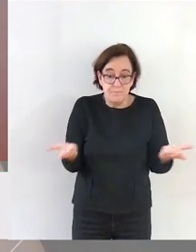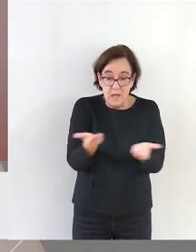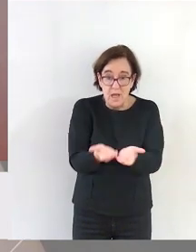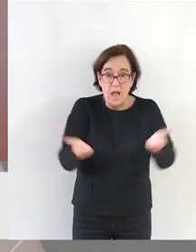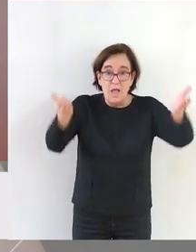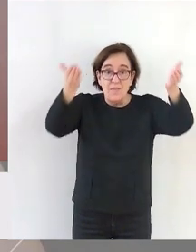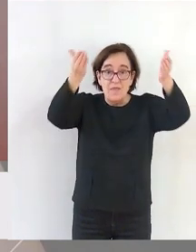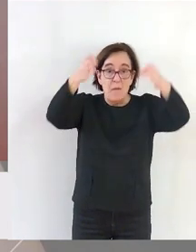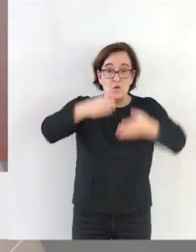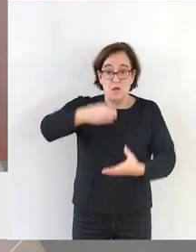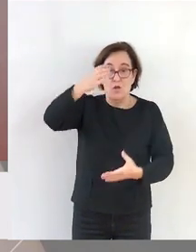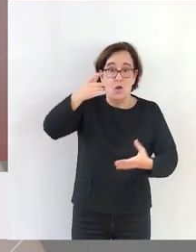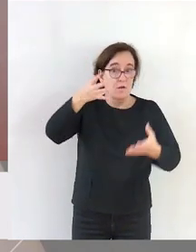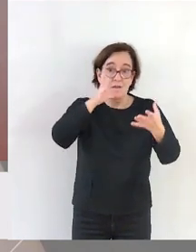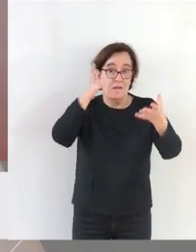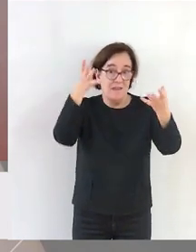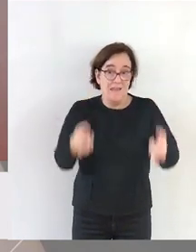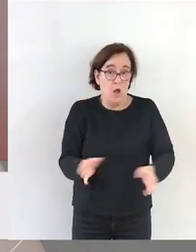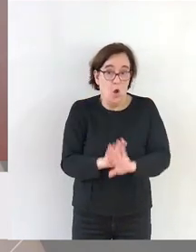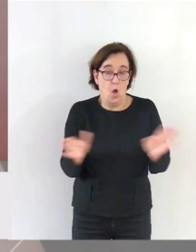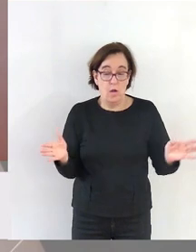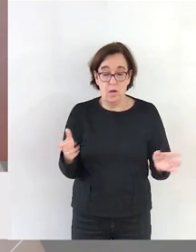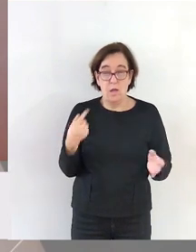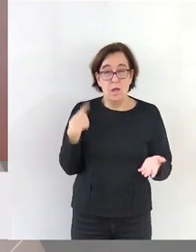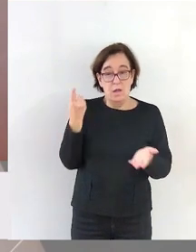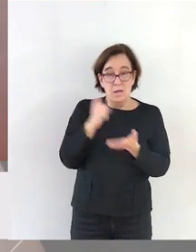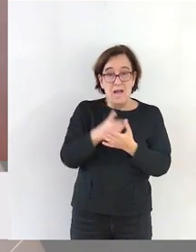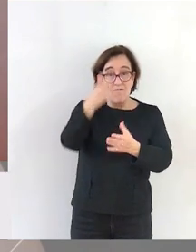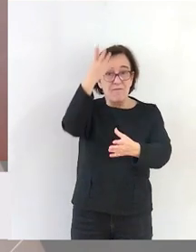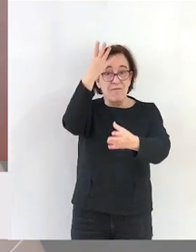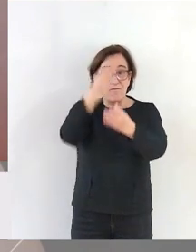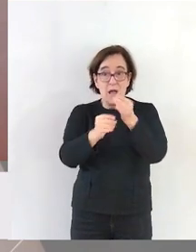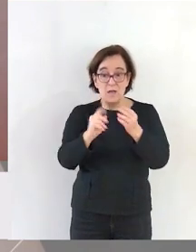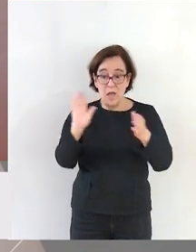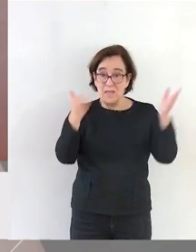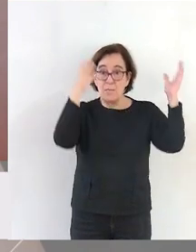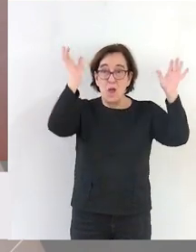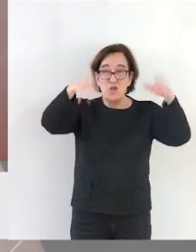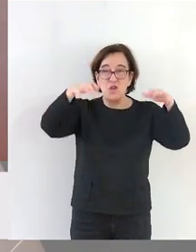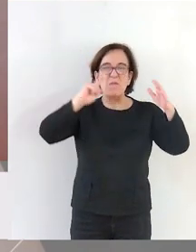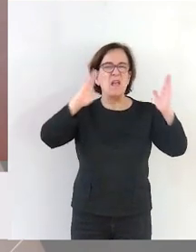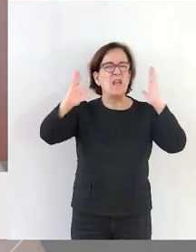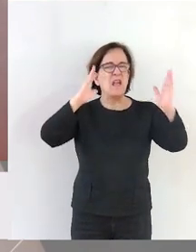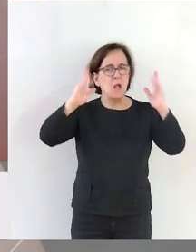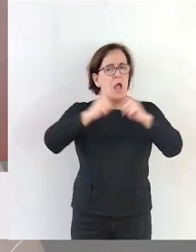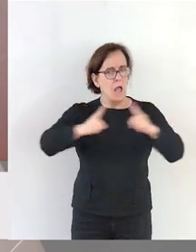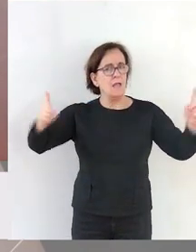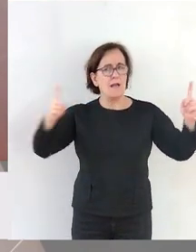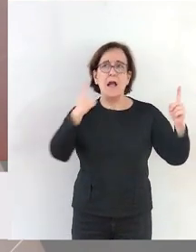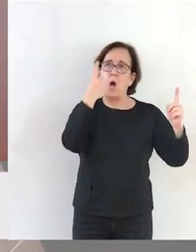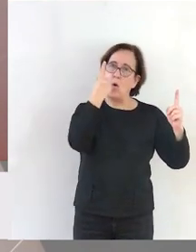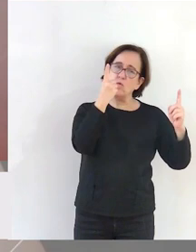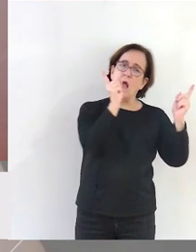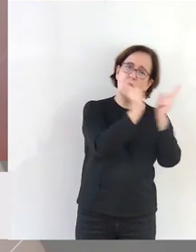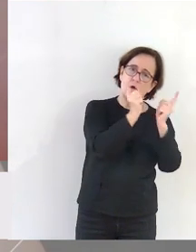seco y recuerdo que me dijeron como vuelva como falle la próxima temporada de lluvias hay una temporada de lluvias larga y una corta